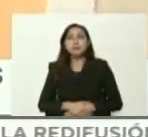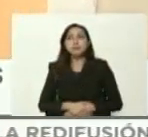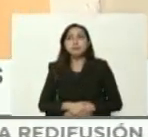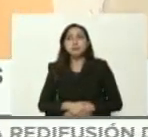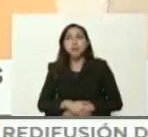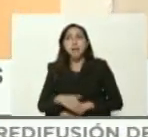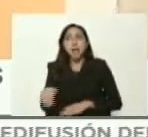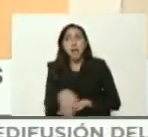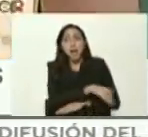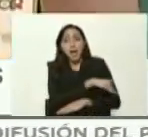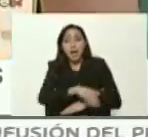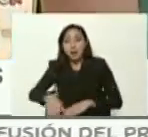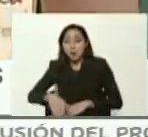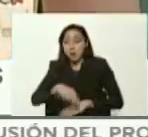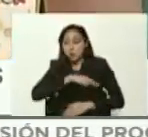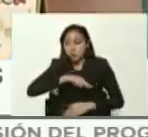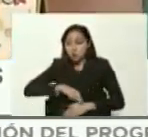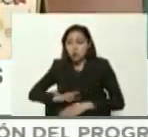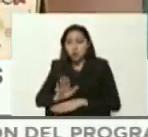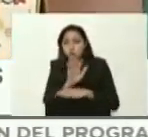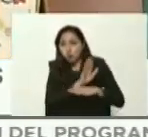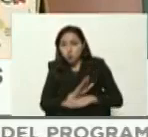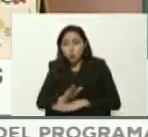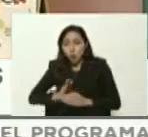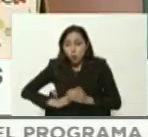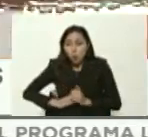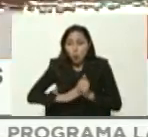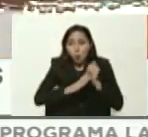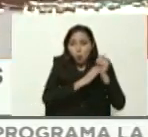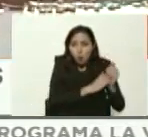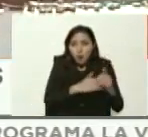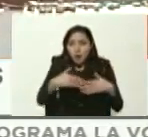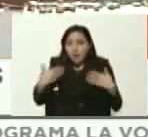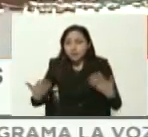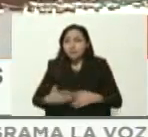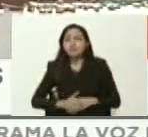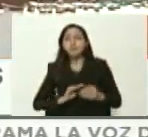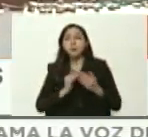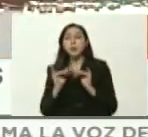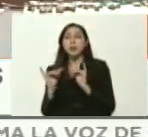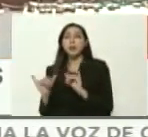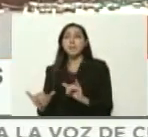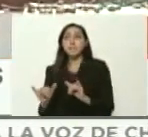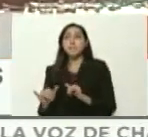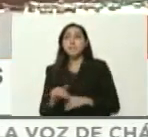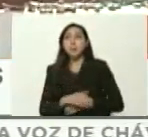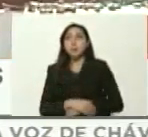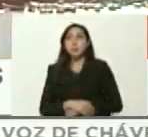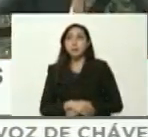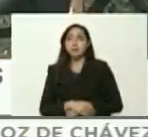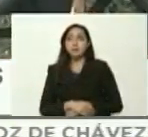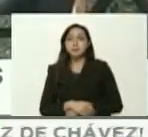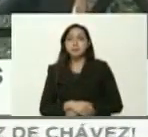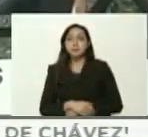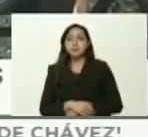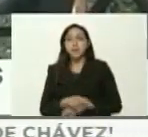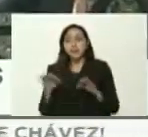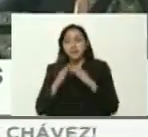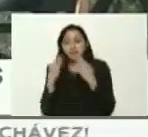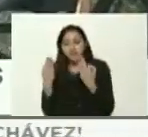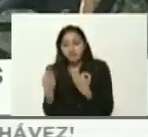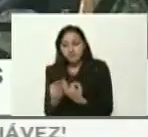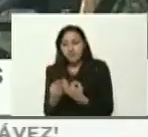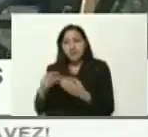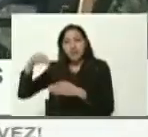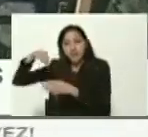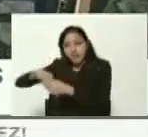afuera, por razones de bioseguridad, están varios líderes y lideresas de la comunidad de la comuna, el resto de las familias se han quedado